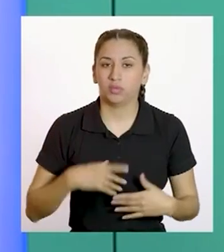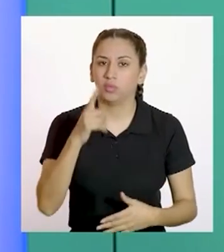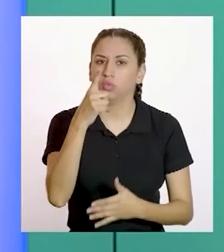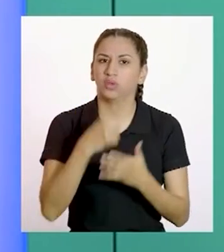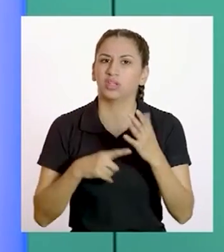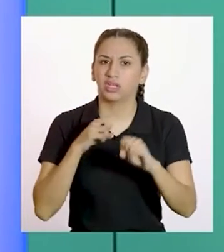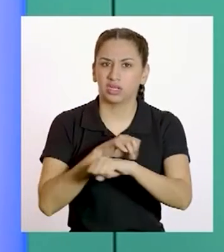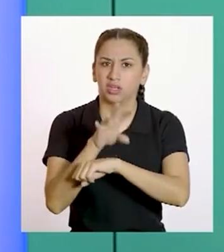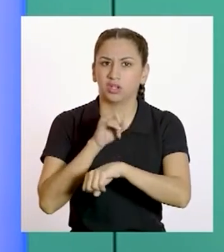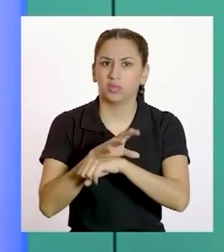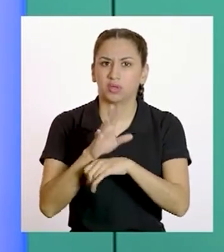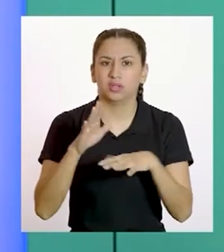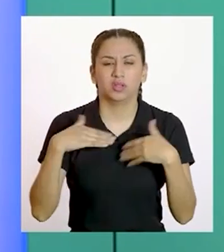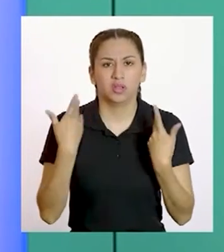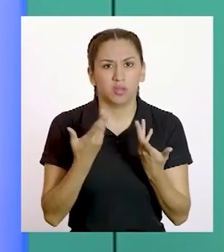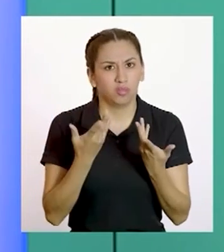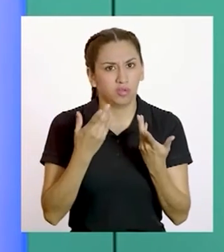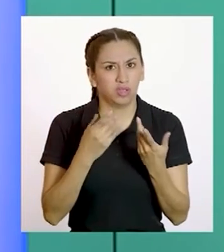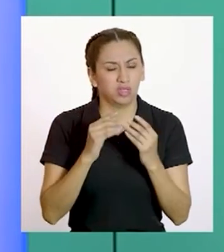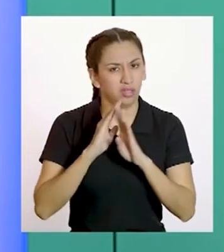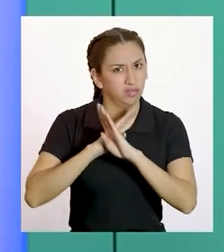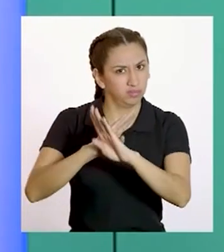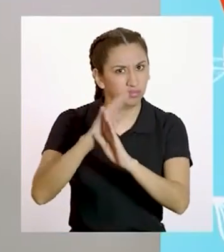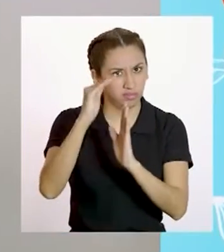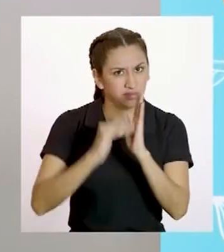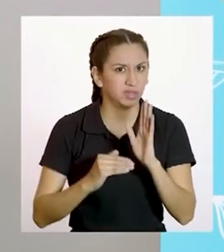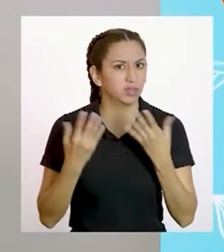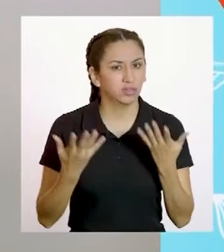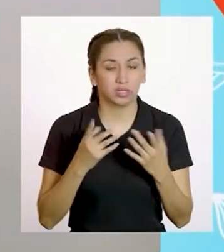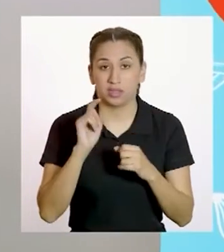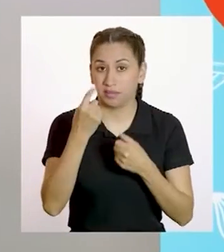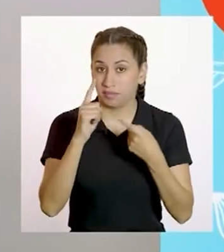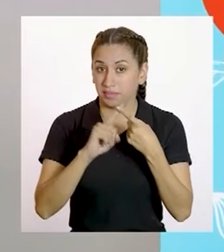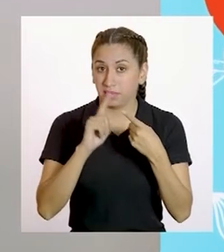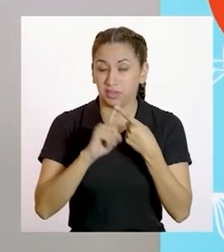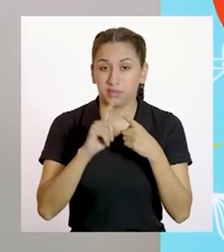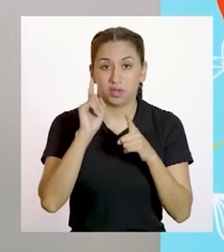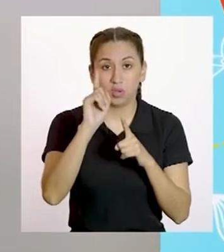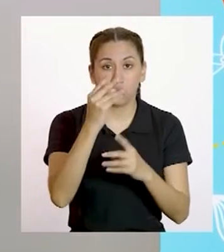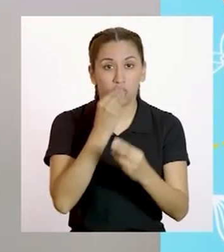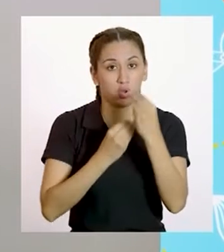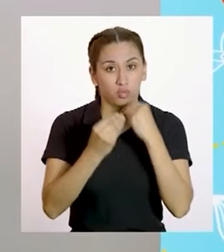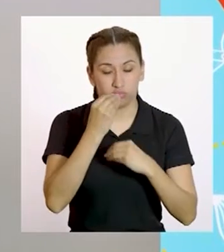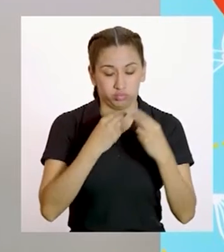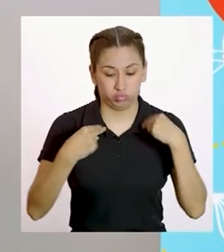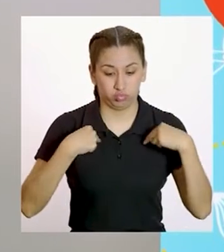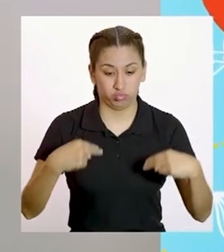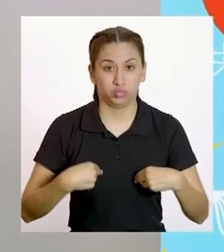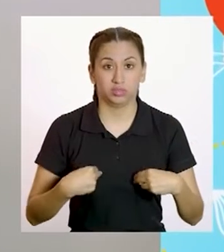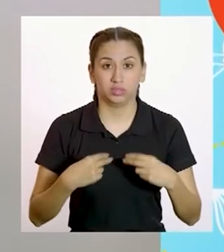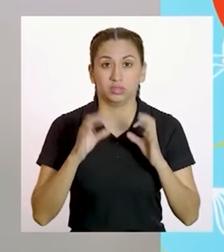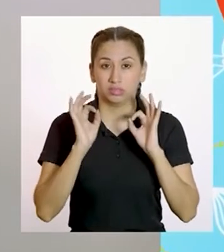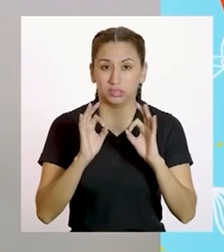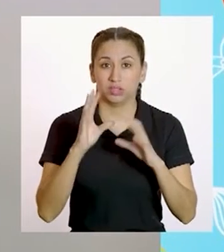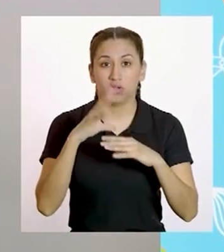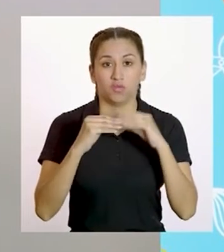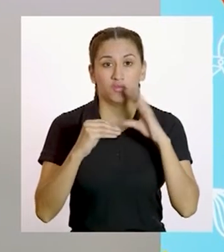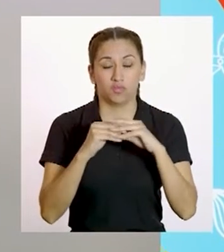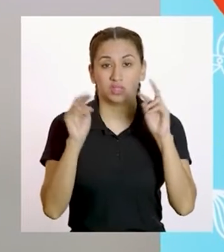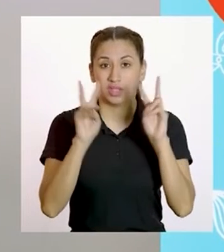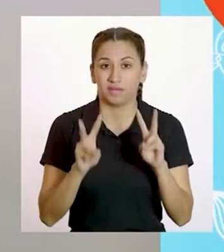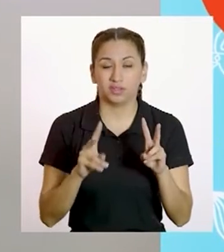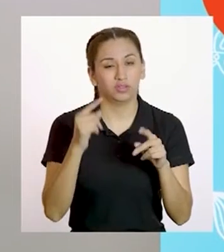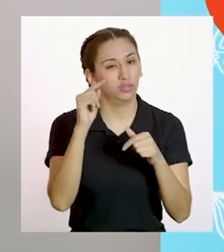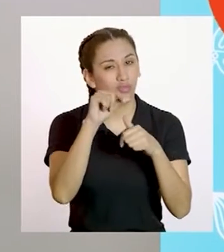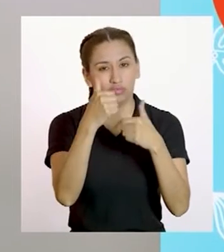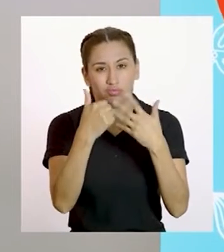¿Qué recomendaciones daría para fortalecer el sistema inmunológico? La primera recomendación es la de mantener una nutrición adecuada basadas en frutas,